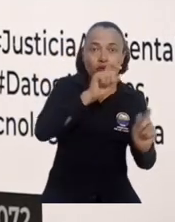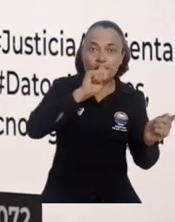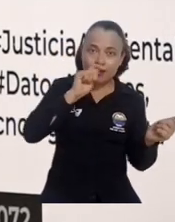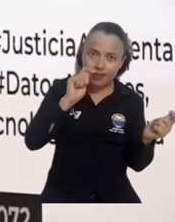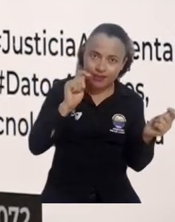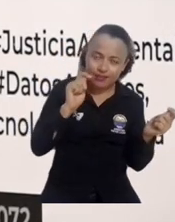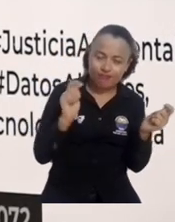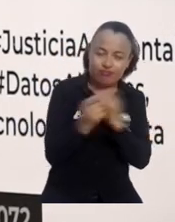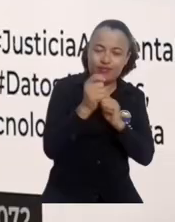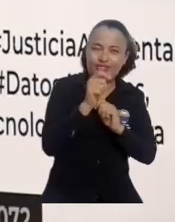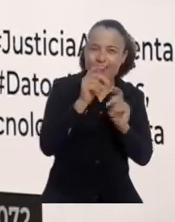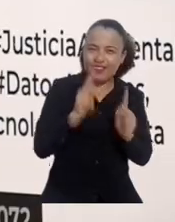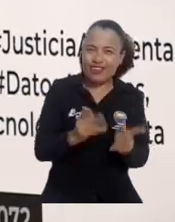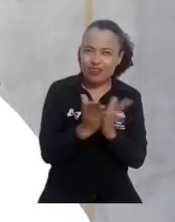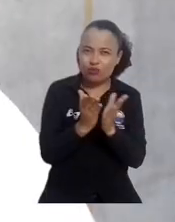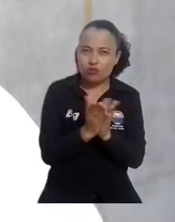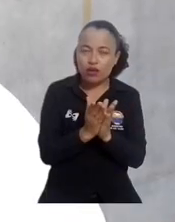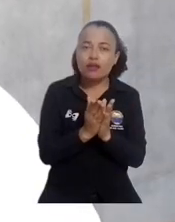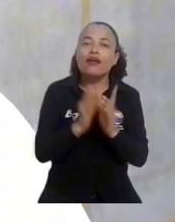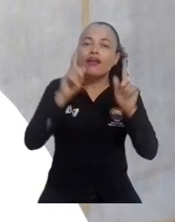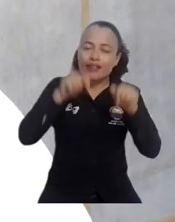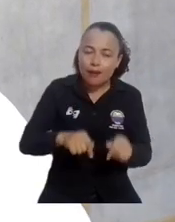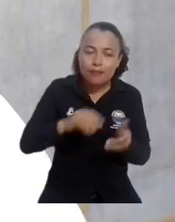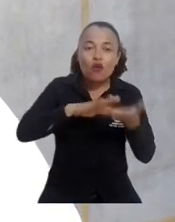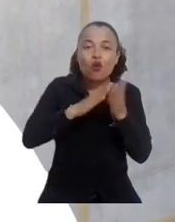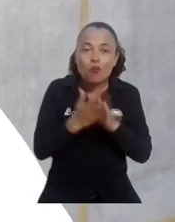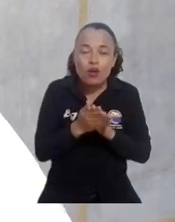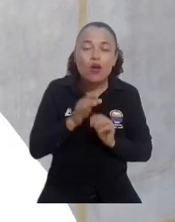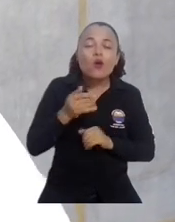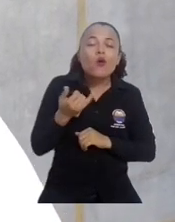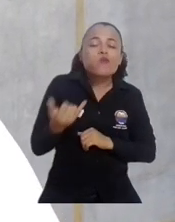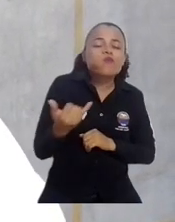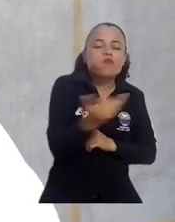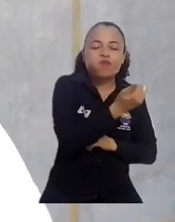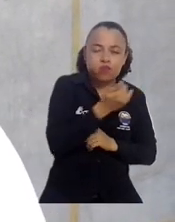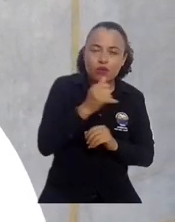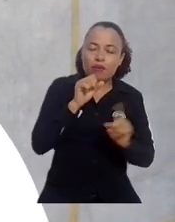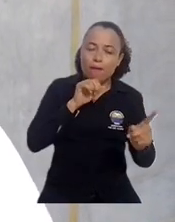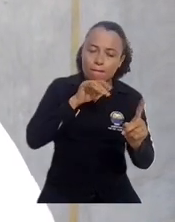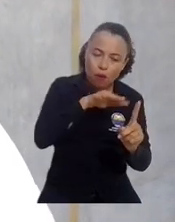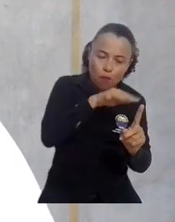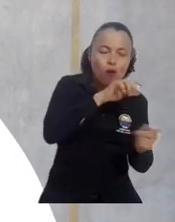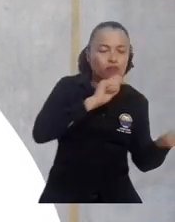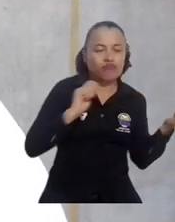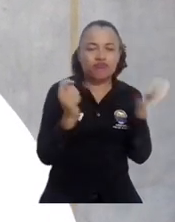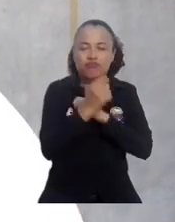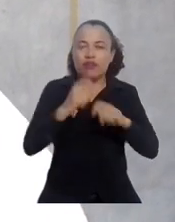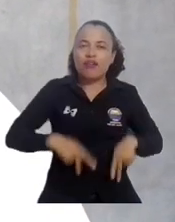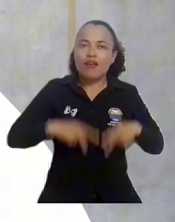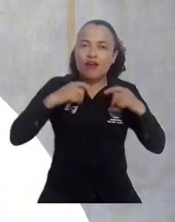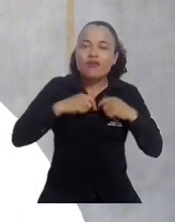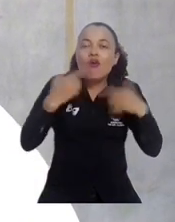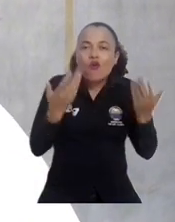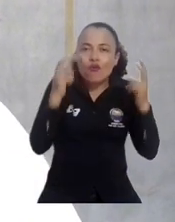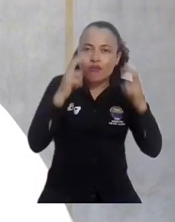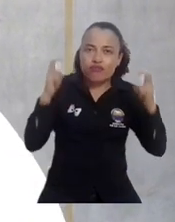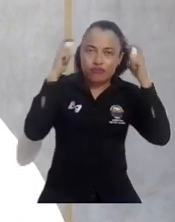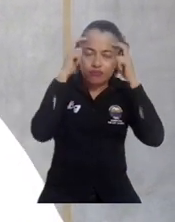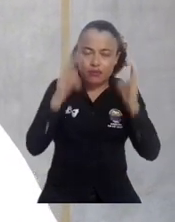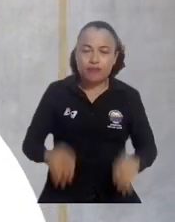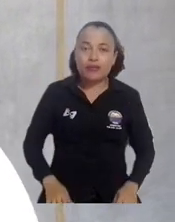de las comunidades a partir del conocimiento. Y sobre todo, la posibilidad de poder identificar de una manera